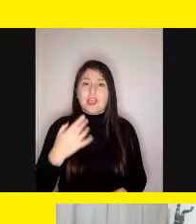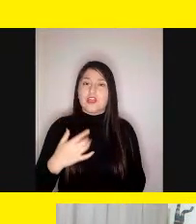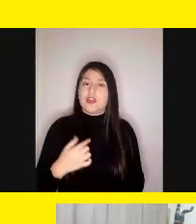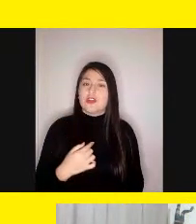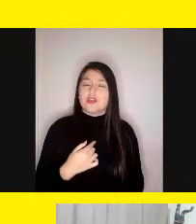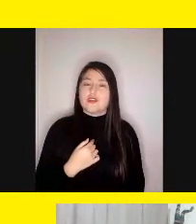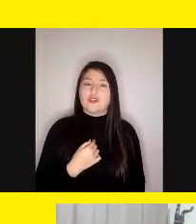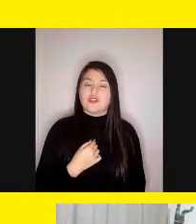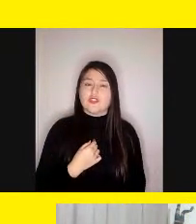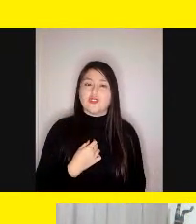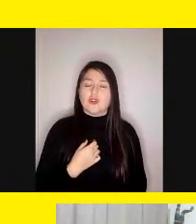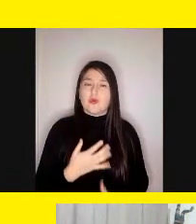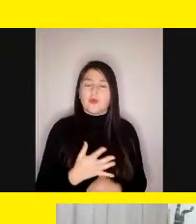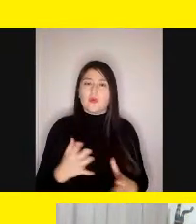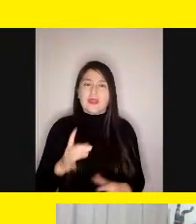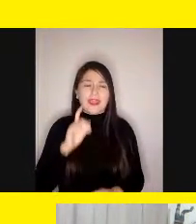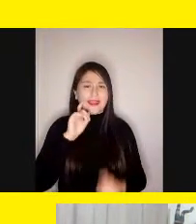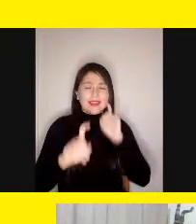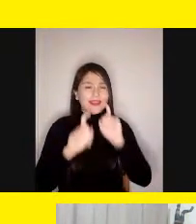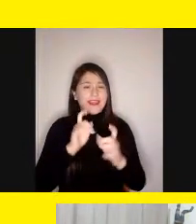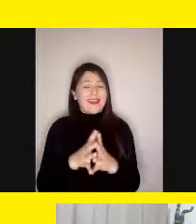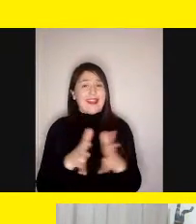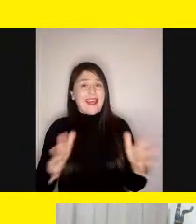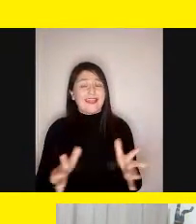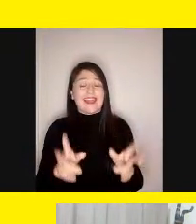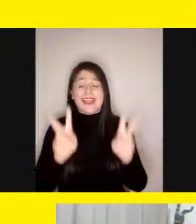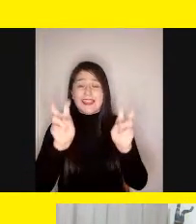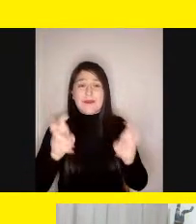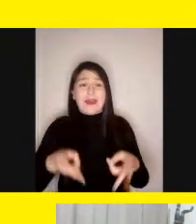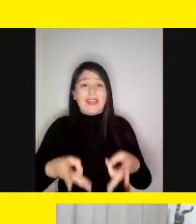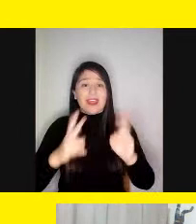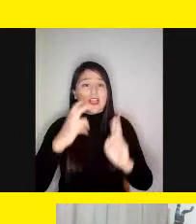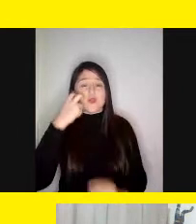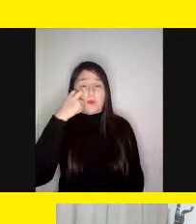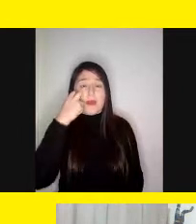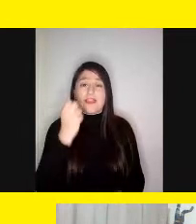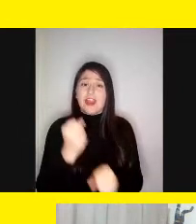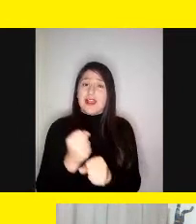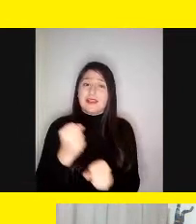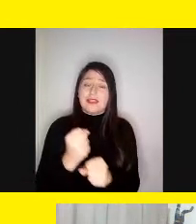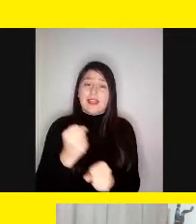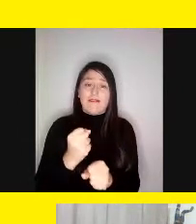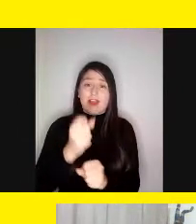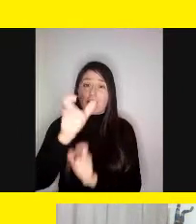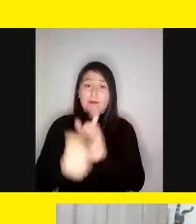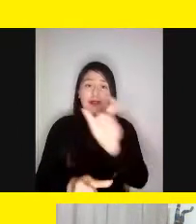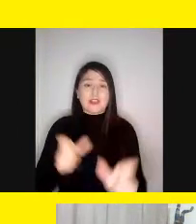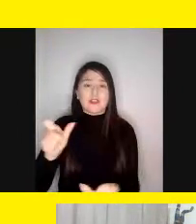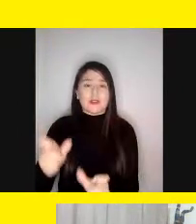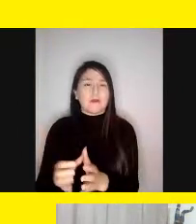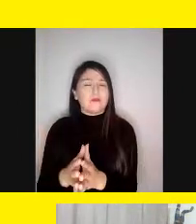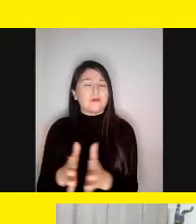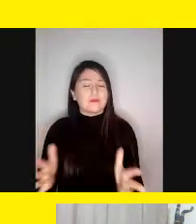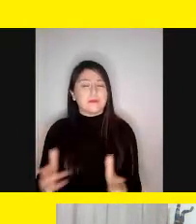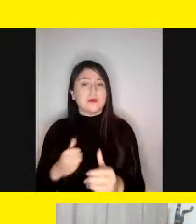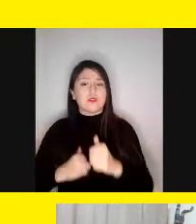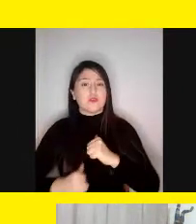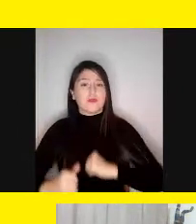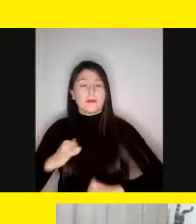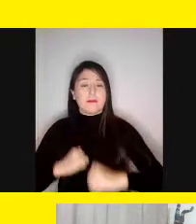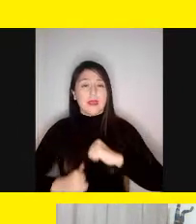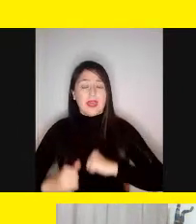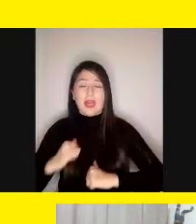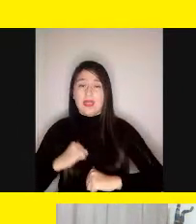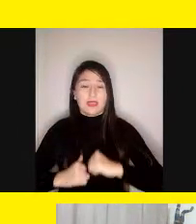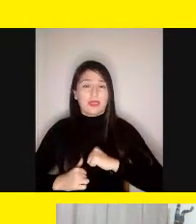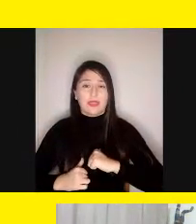al concepto de derechos humanos. Trabajo con personas del gran sufrimiento social y creo que los derechos humanos, tal como se